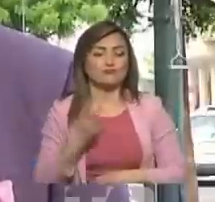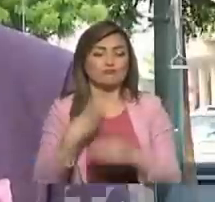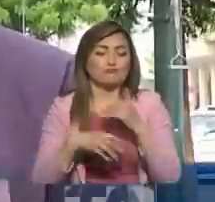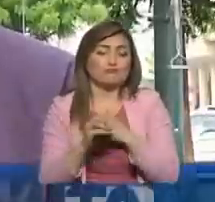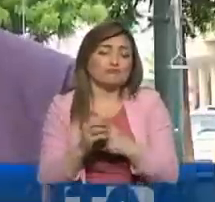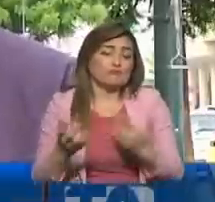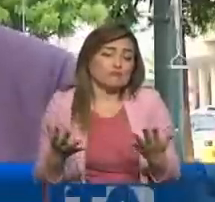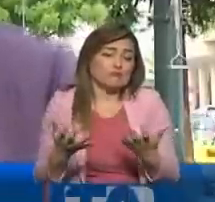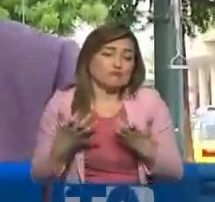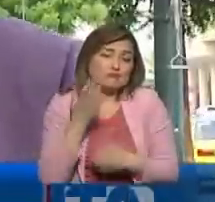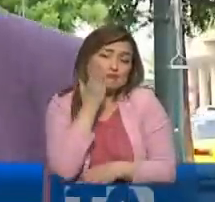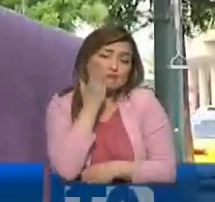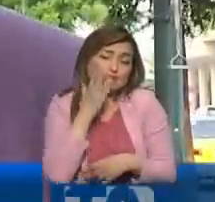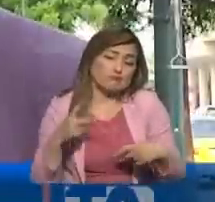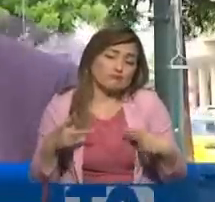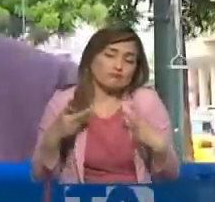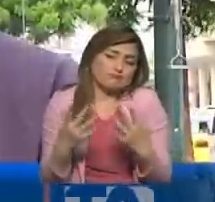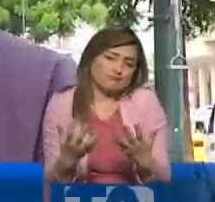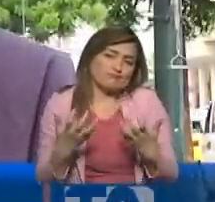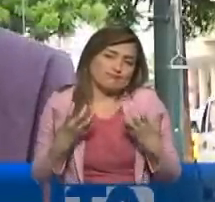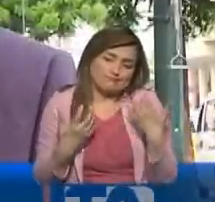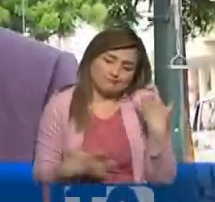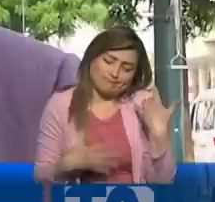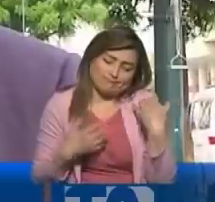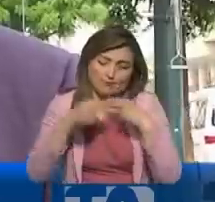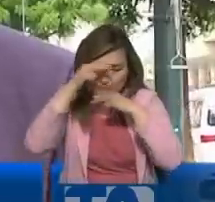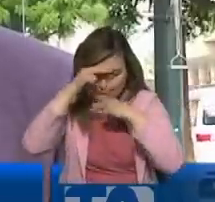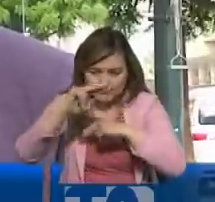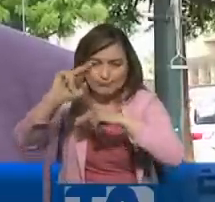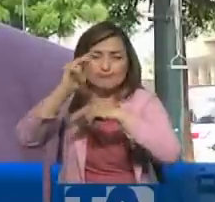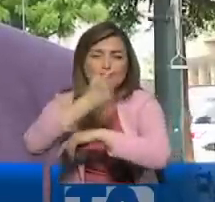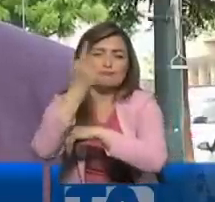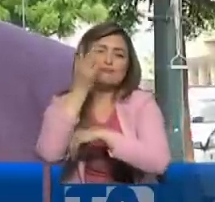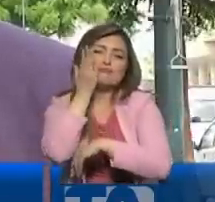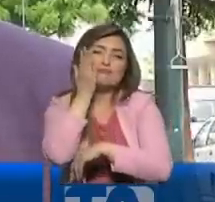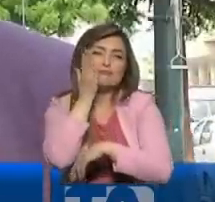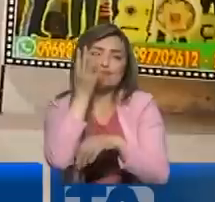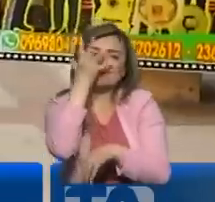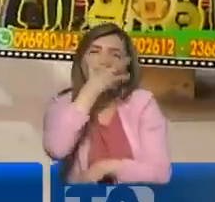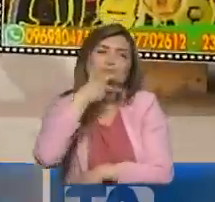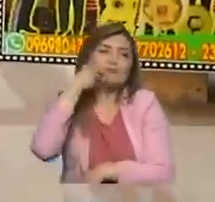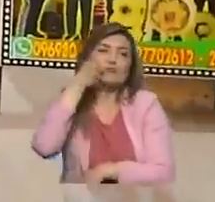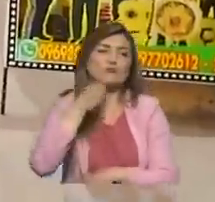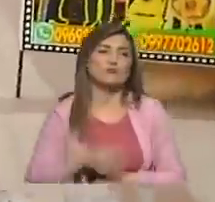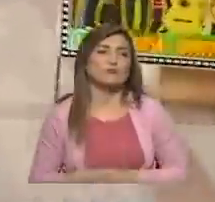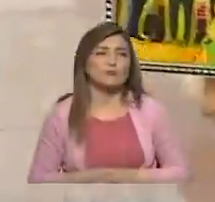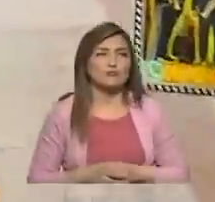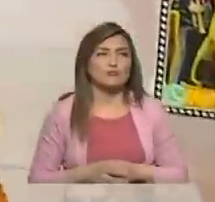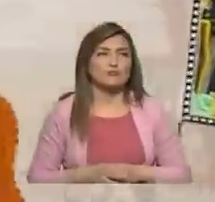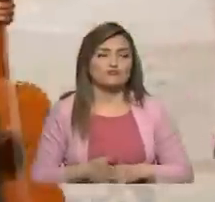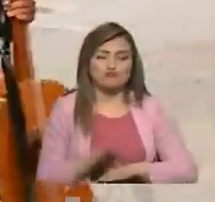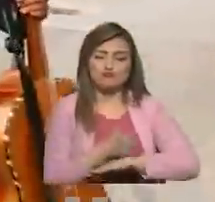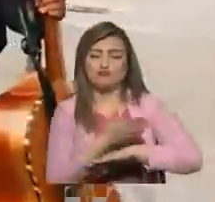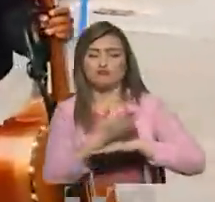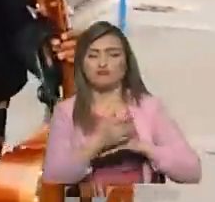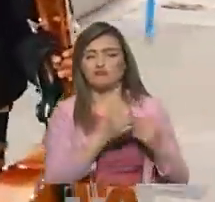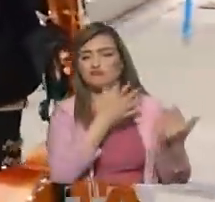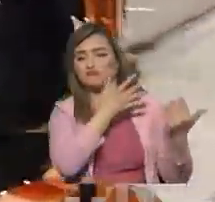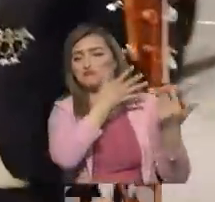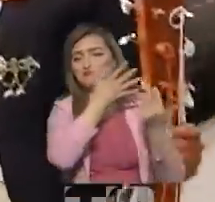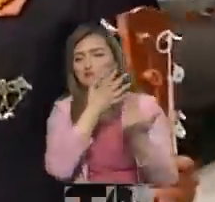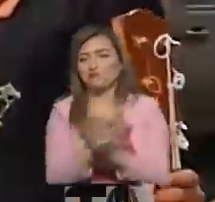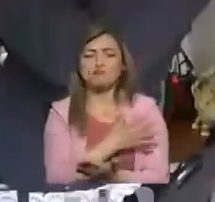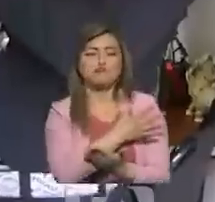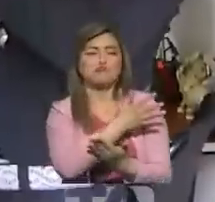que tenga todavía con vida a su mamá, pues ha de querer darle ese detalle que es muy hermoso. Uno a uno los músicos también iban llegando